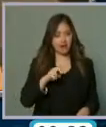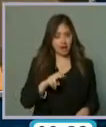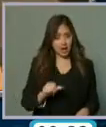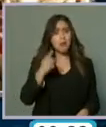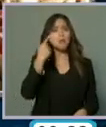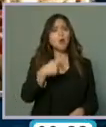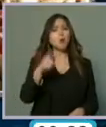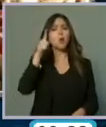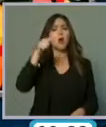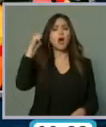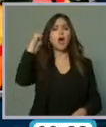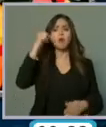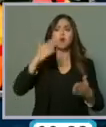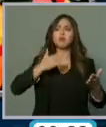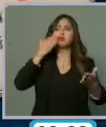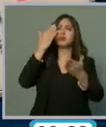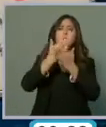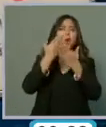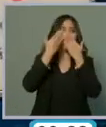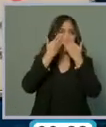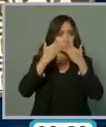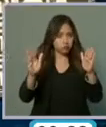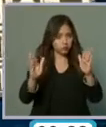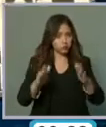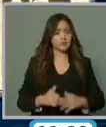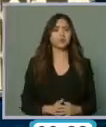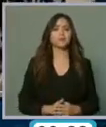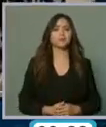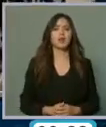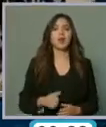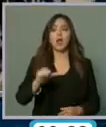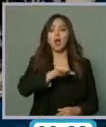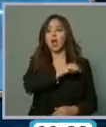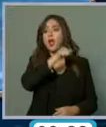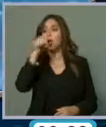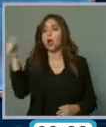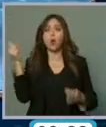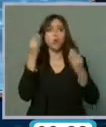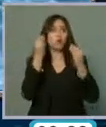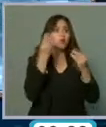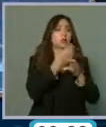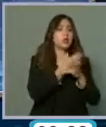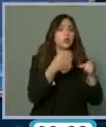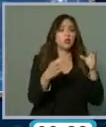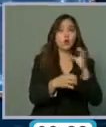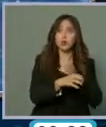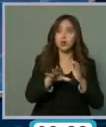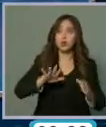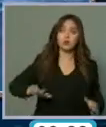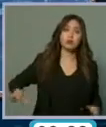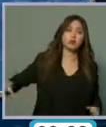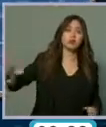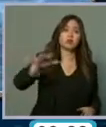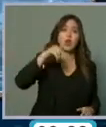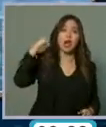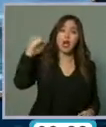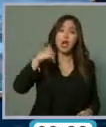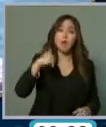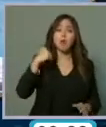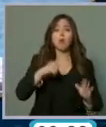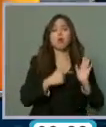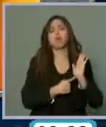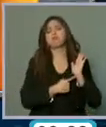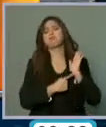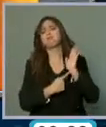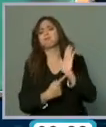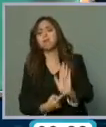algo nuevo que no sabíamos. Hay mucho más que hacer en Acapulco que solamente la playita, ¿no? Siempre. Acapulco es una gran ciudad con mucho que ofrecer, por